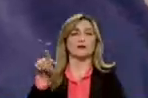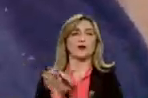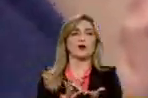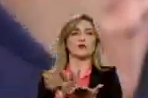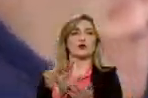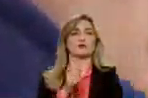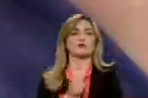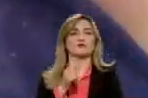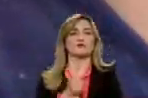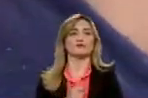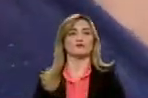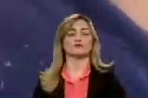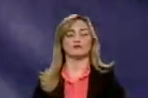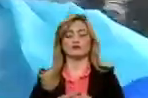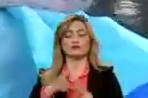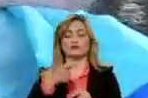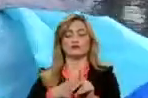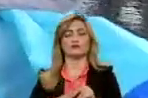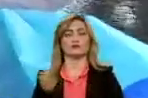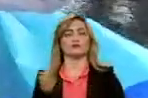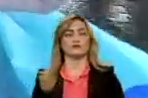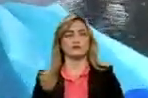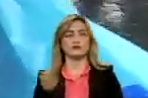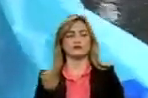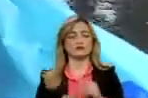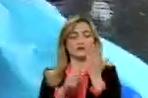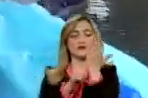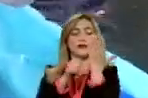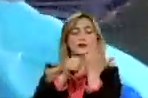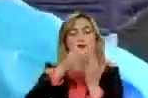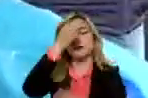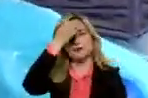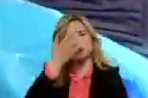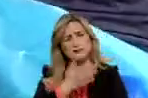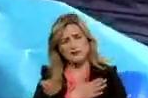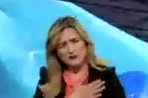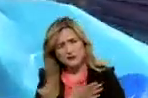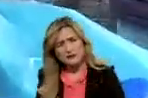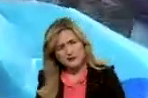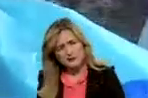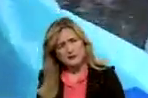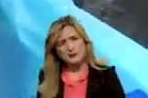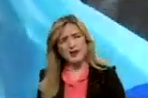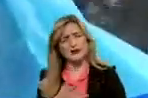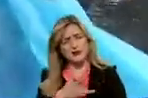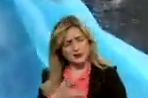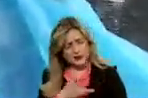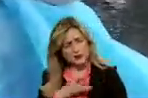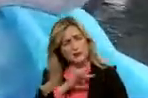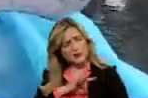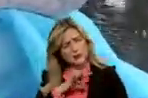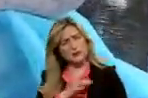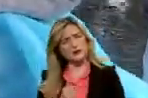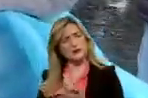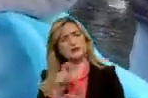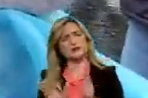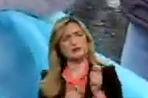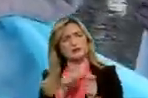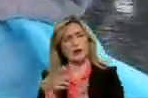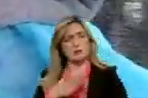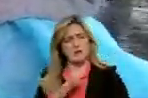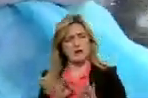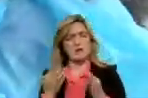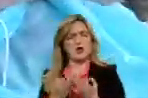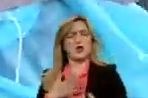fue despedida a inicios de mes. Ministra de Educación, que se tope el corazón y nos ayude. Somos personas, cabezas